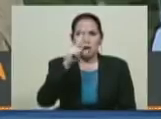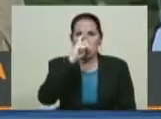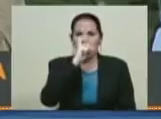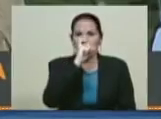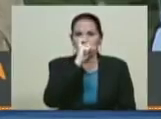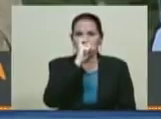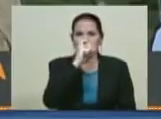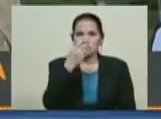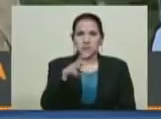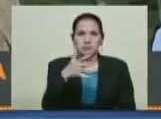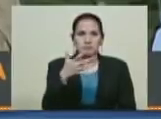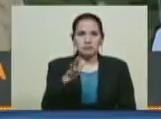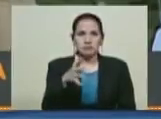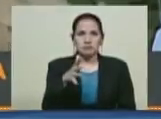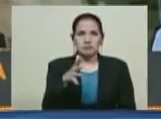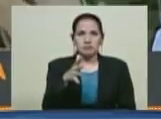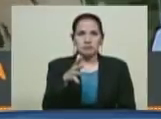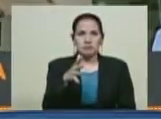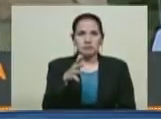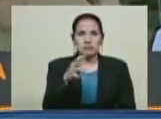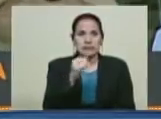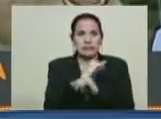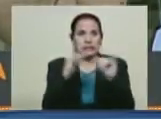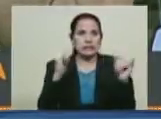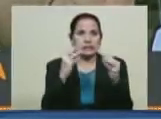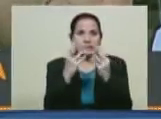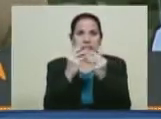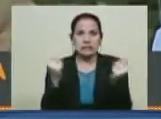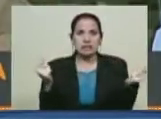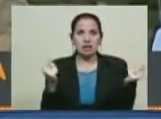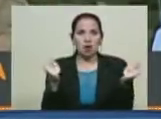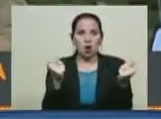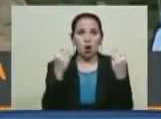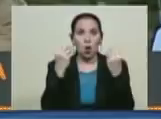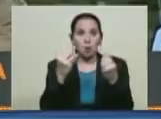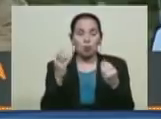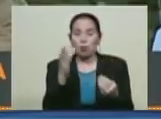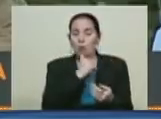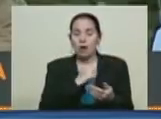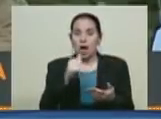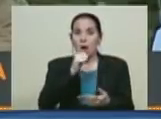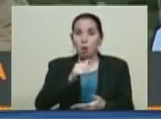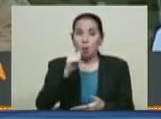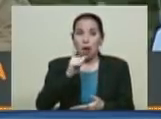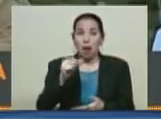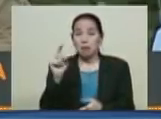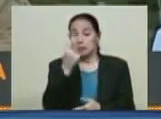años, van a quedarse sin agua en las ciudades principales del mundo.